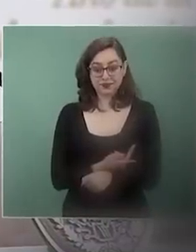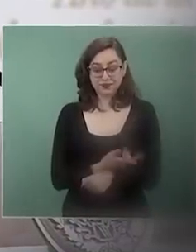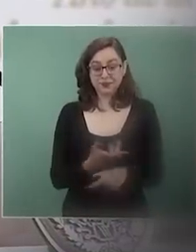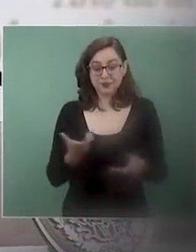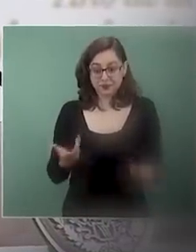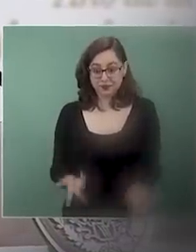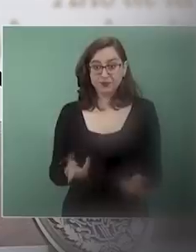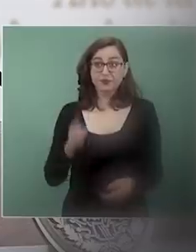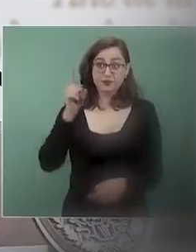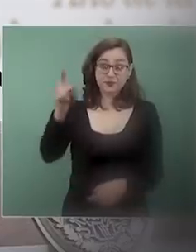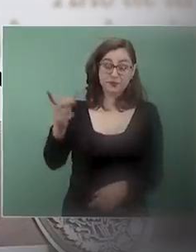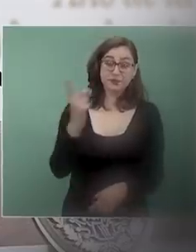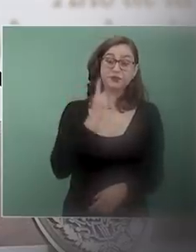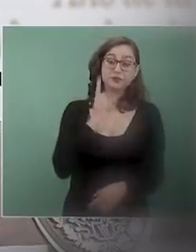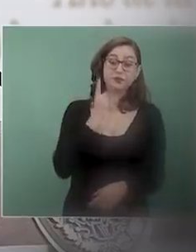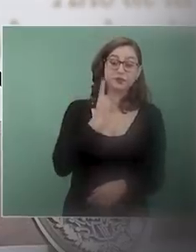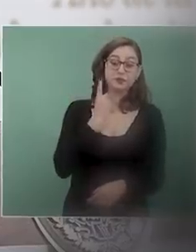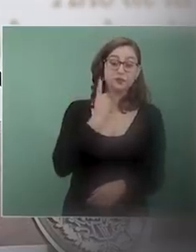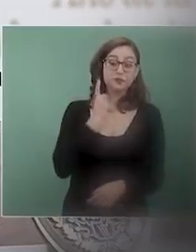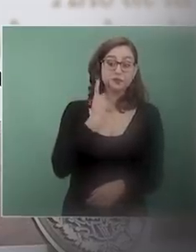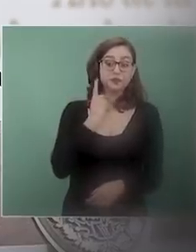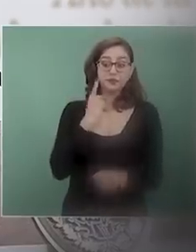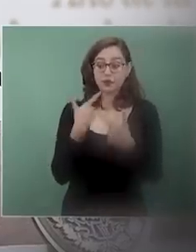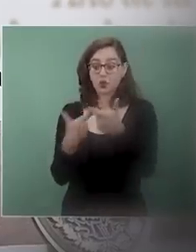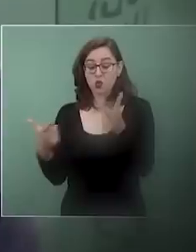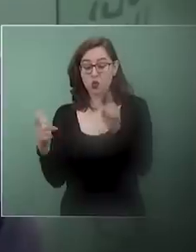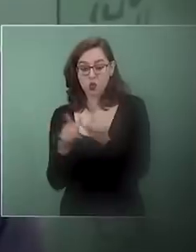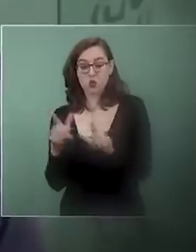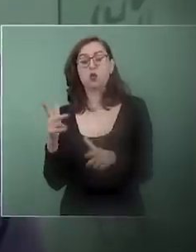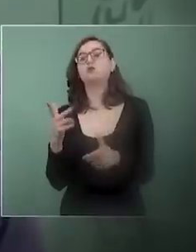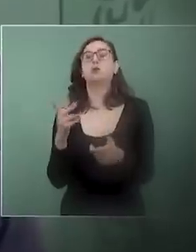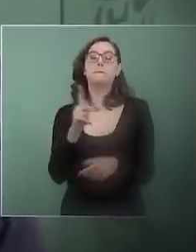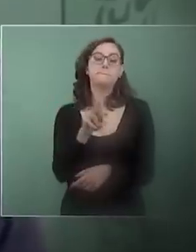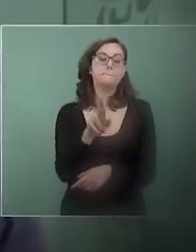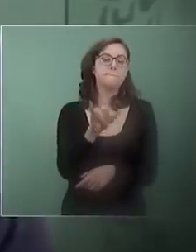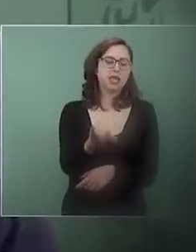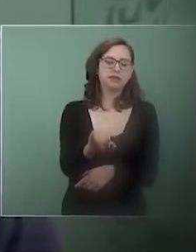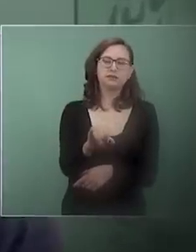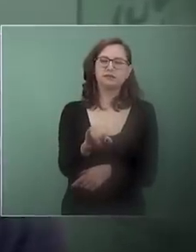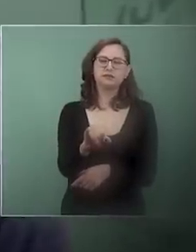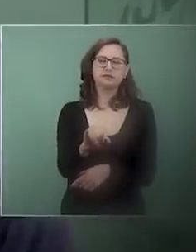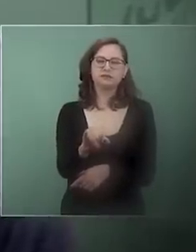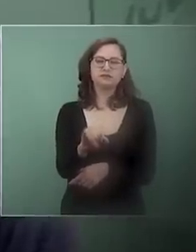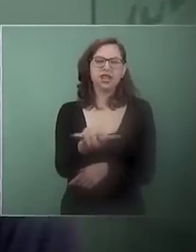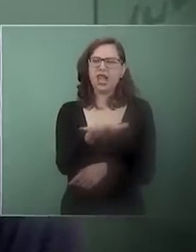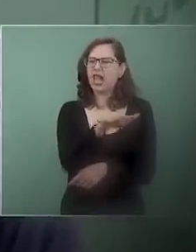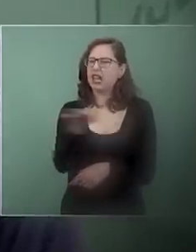o los legisladores del PRI o los legisladores en general, no solo de un